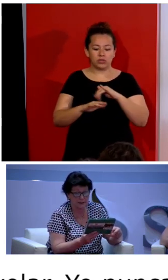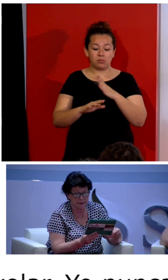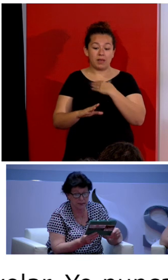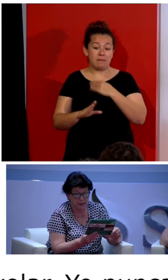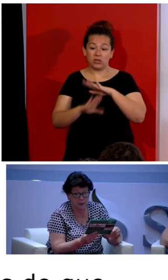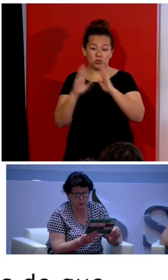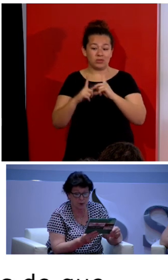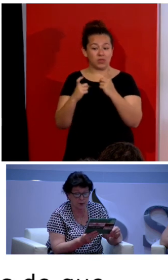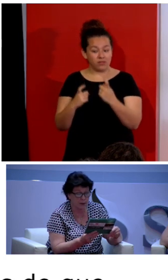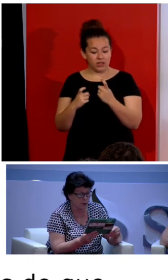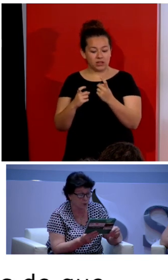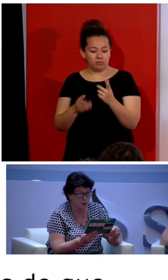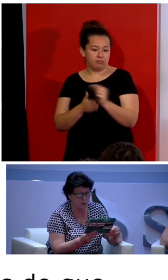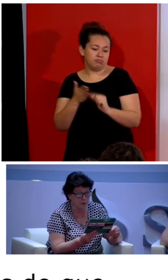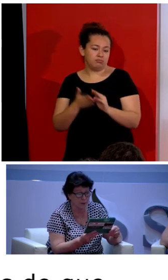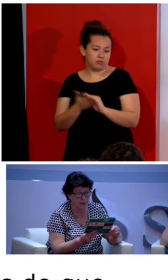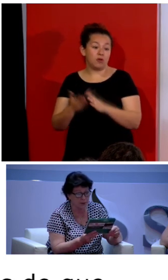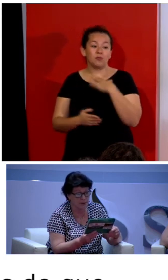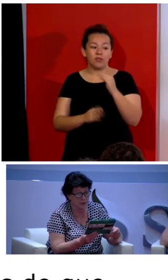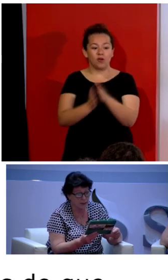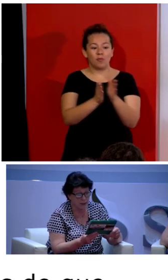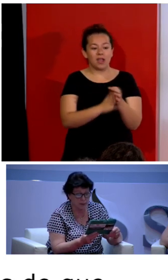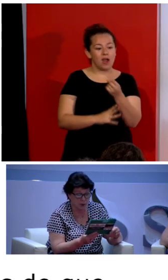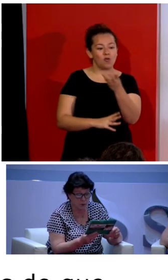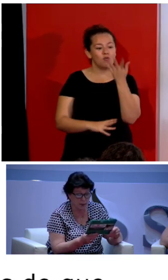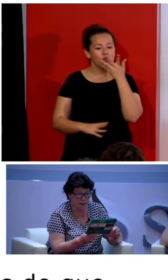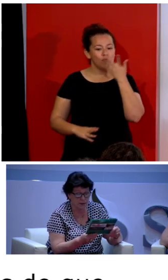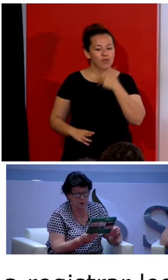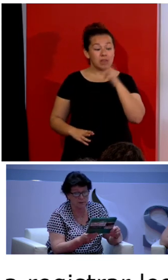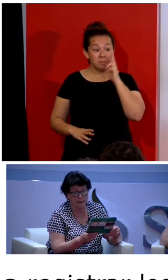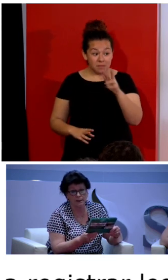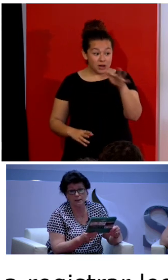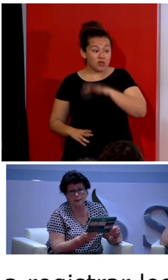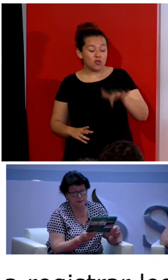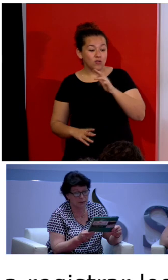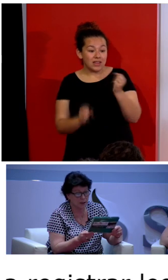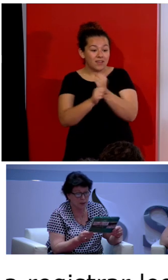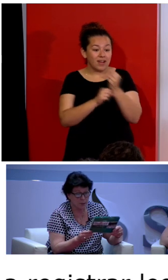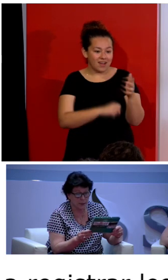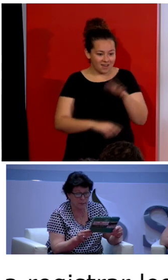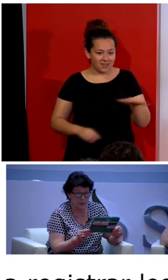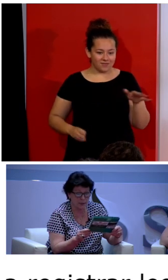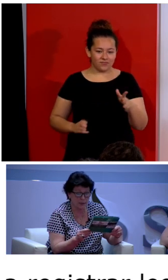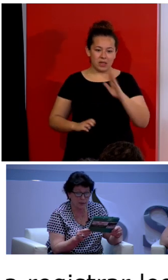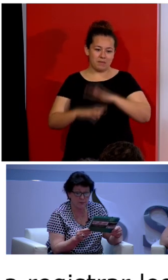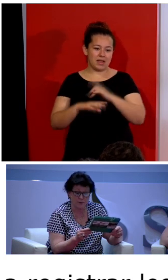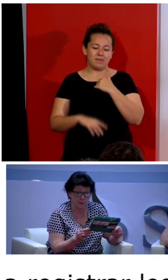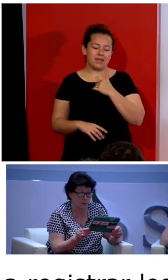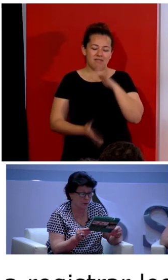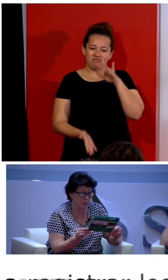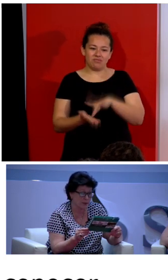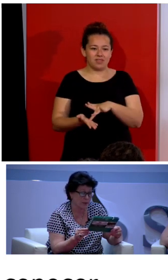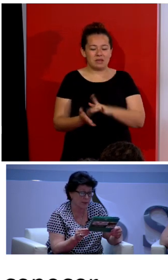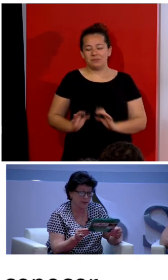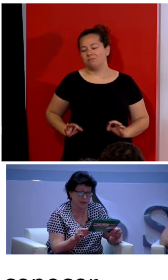falta y pude conocer a algunos de sus compañeros y ver el lugar donde iba a trabajar. Para mí ese día fue